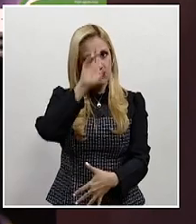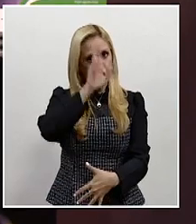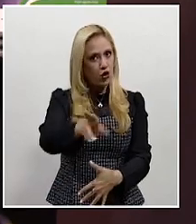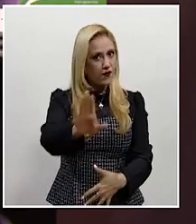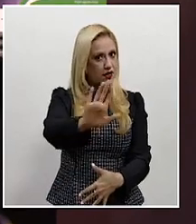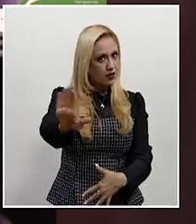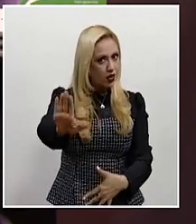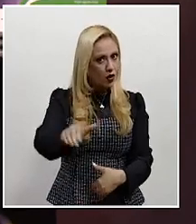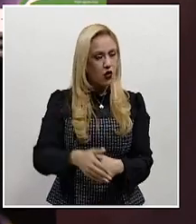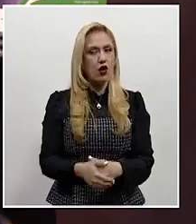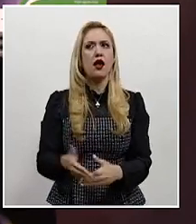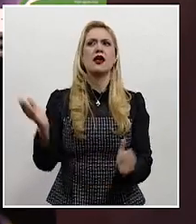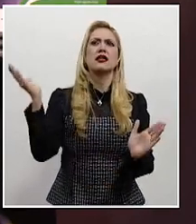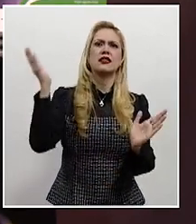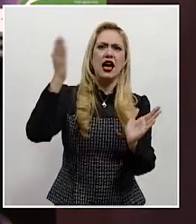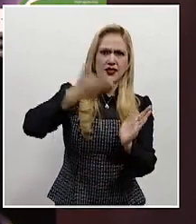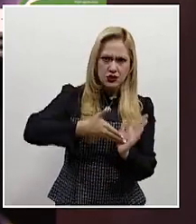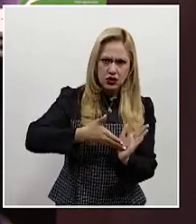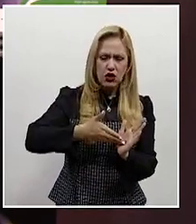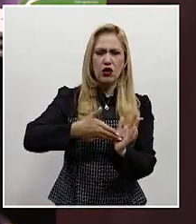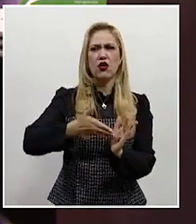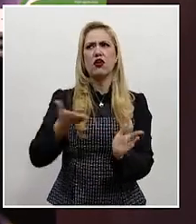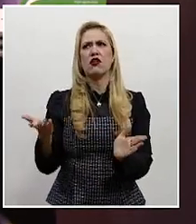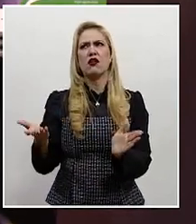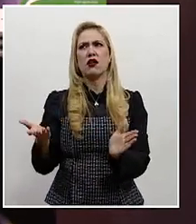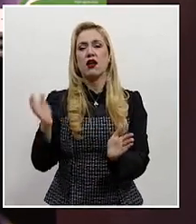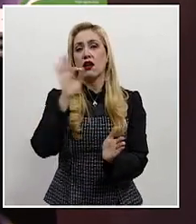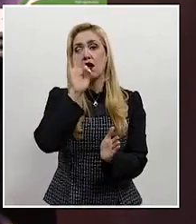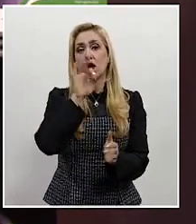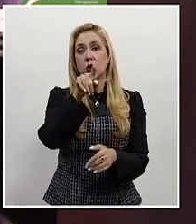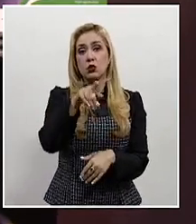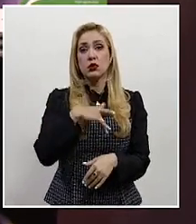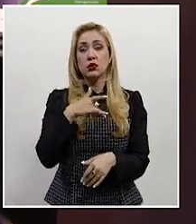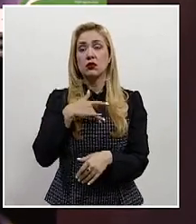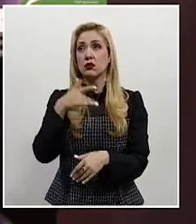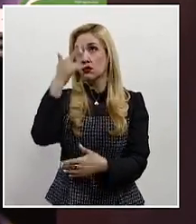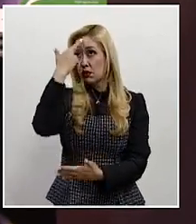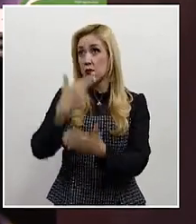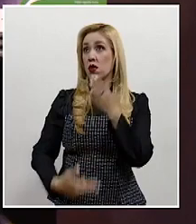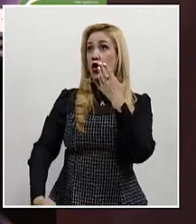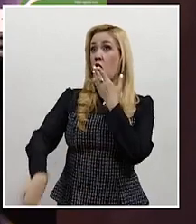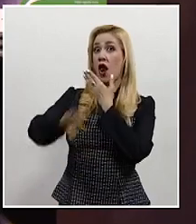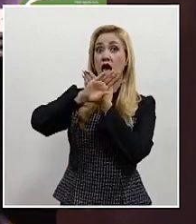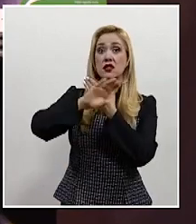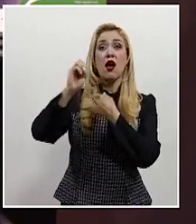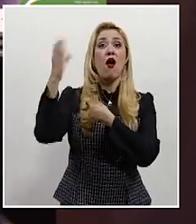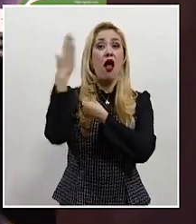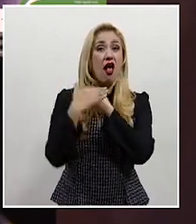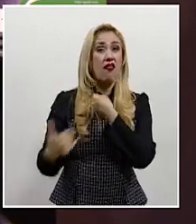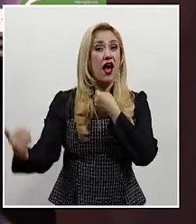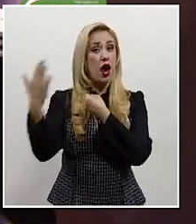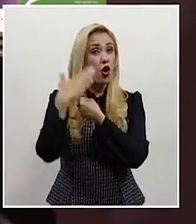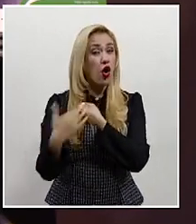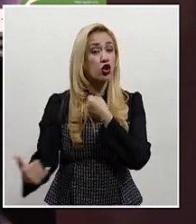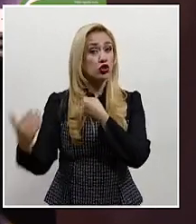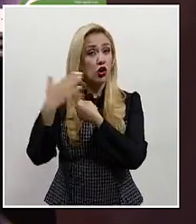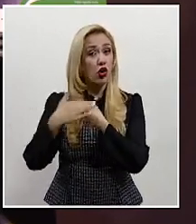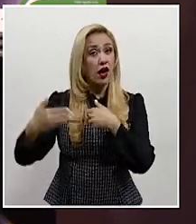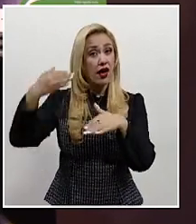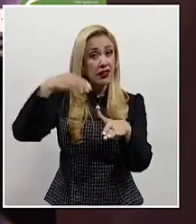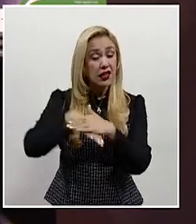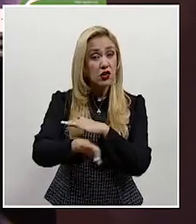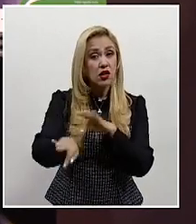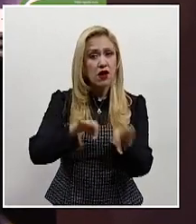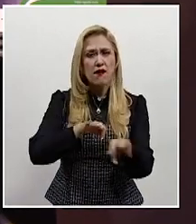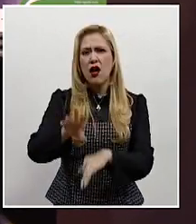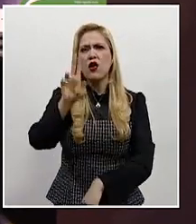adicional muy importante es, si tú consideras que fuiste víctima de violencia, o de acoso en tu trabajo, uh-huh. no